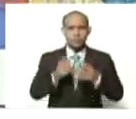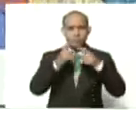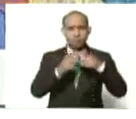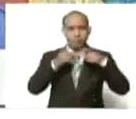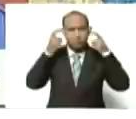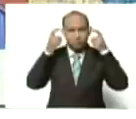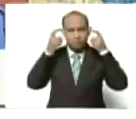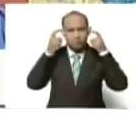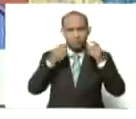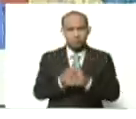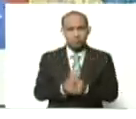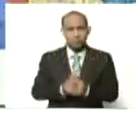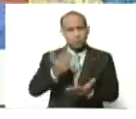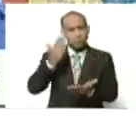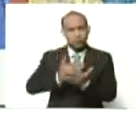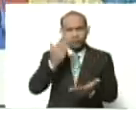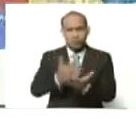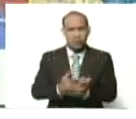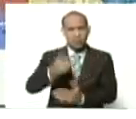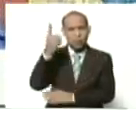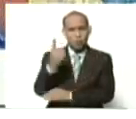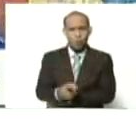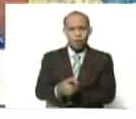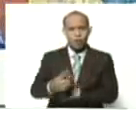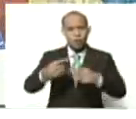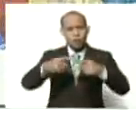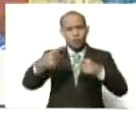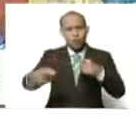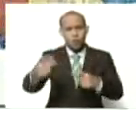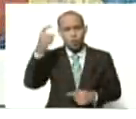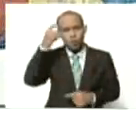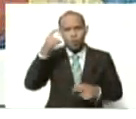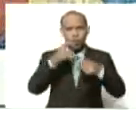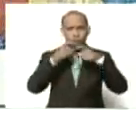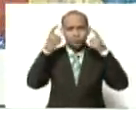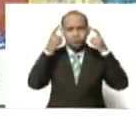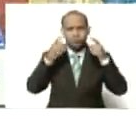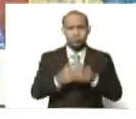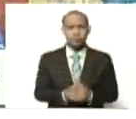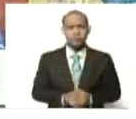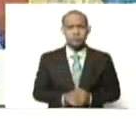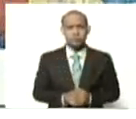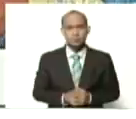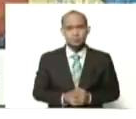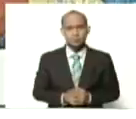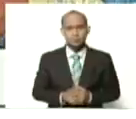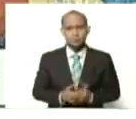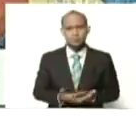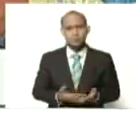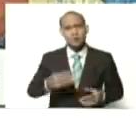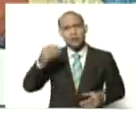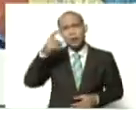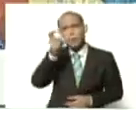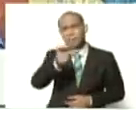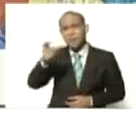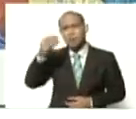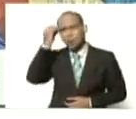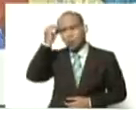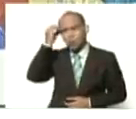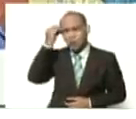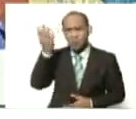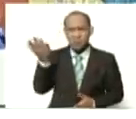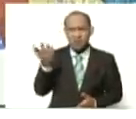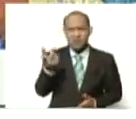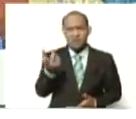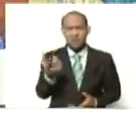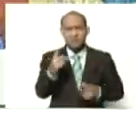tapaboca que no falte jamás, tapaboca es tremendo instrumento, a veces la gente cree, alguna gente